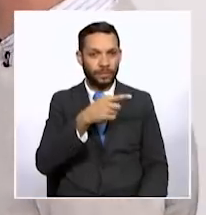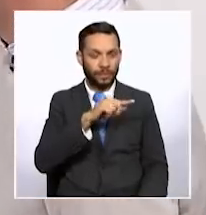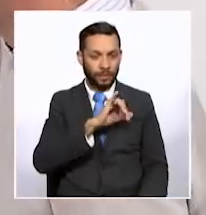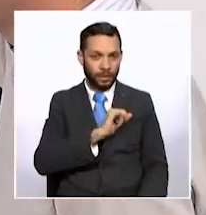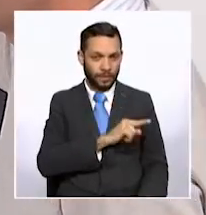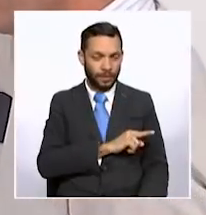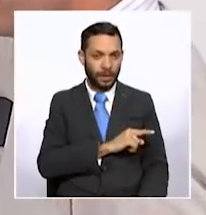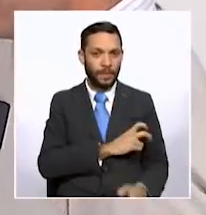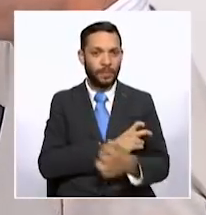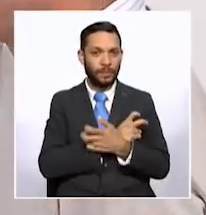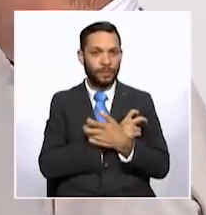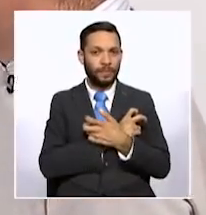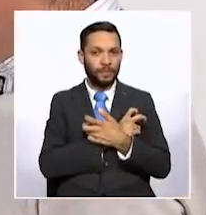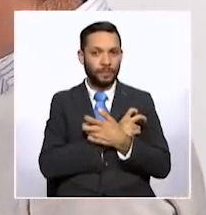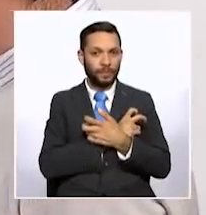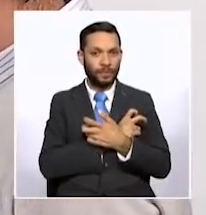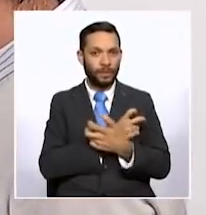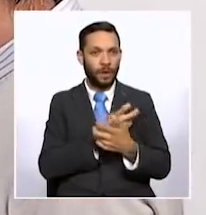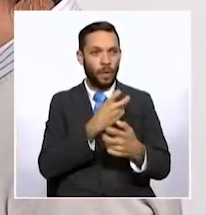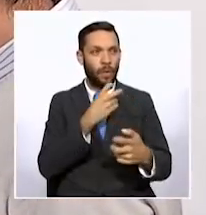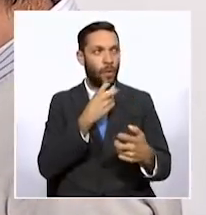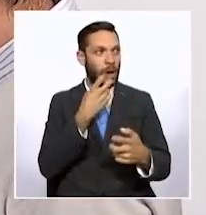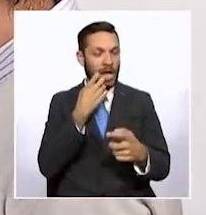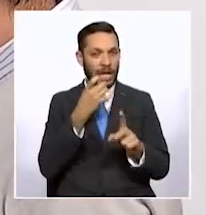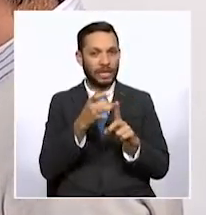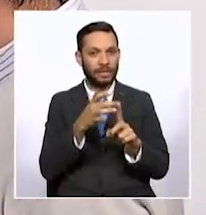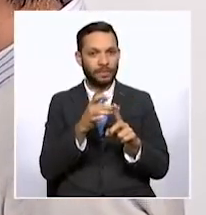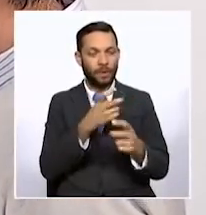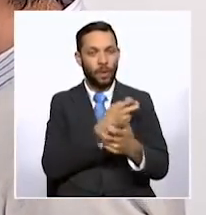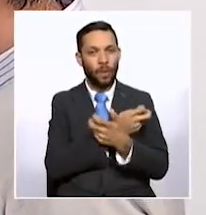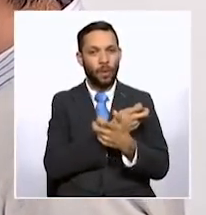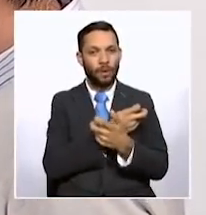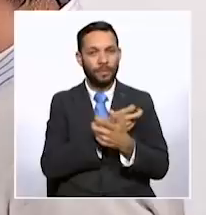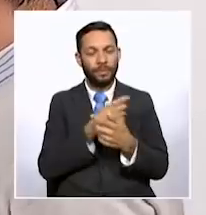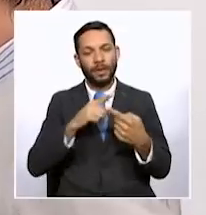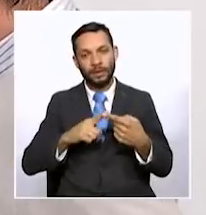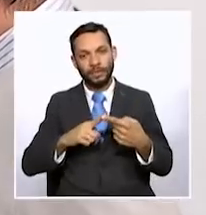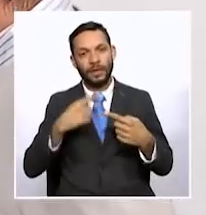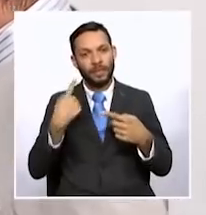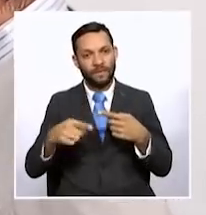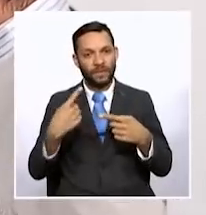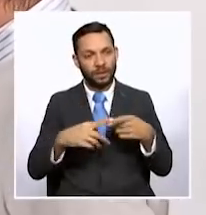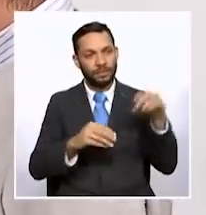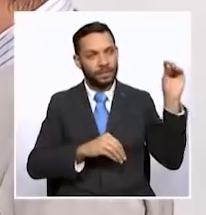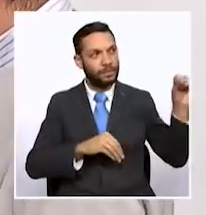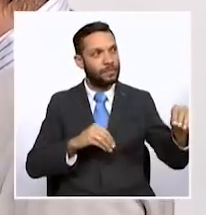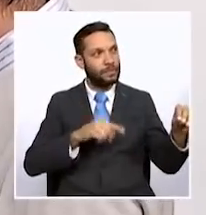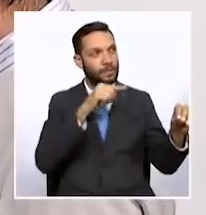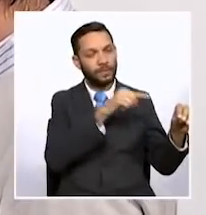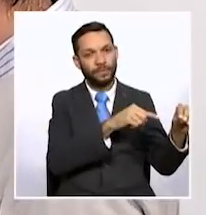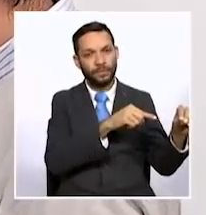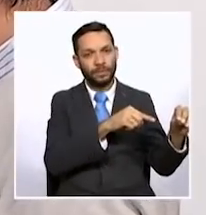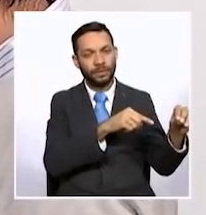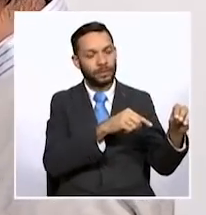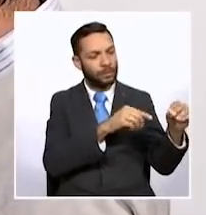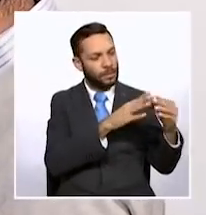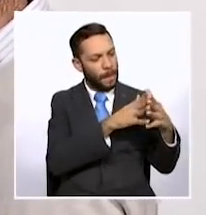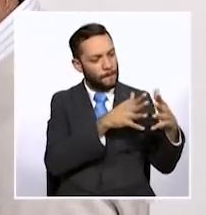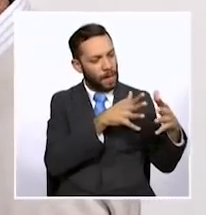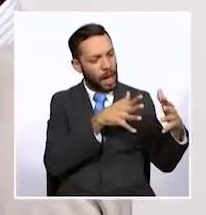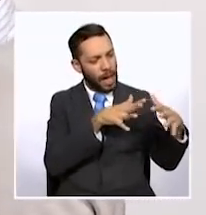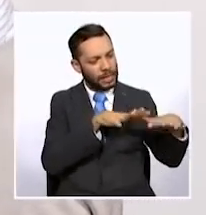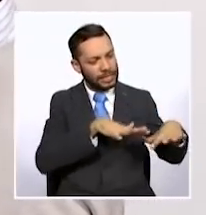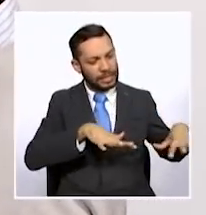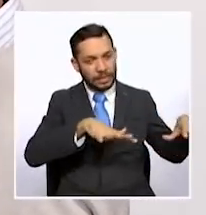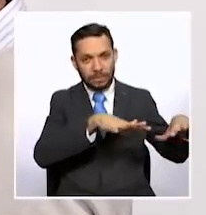parte distal del fémur, Sí. la tibia, el peroné, pero pues digamos que en esta radiografía podemos ver disminución de espacio articular, o sea,